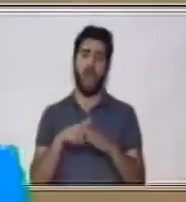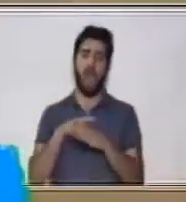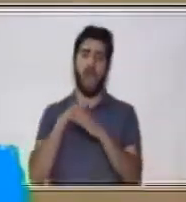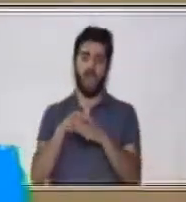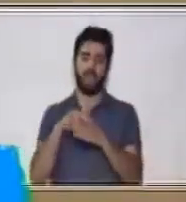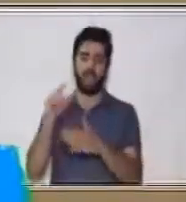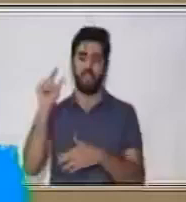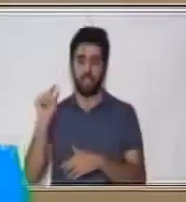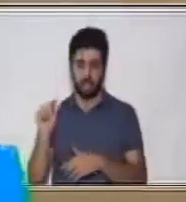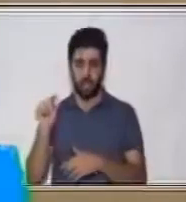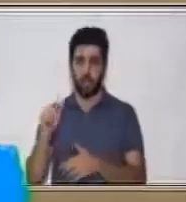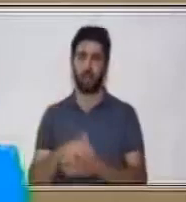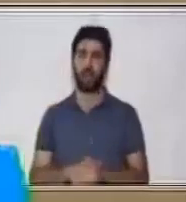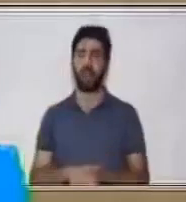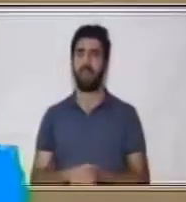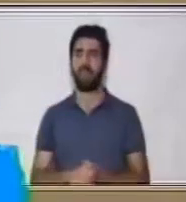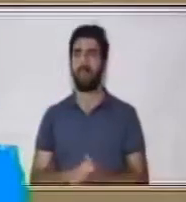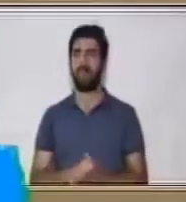caballito.